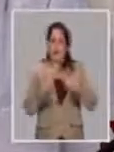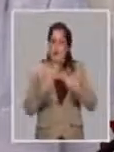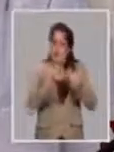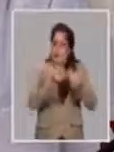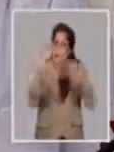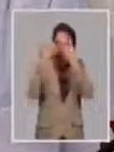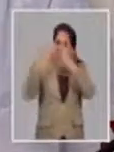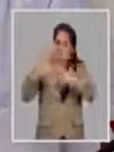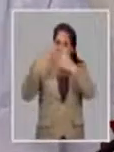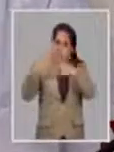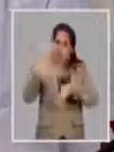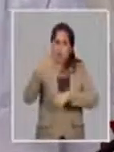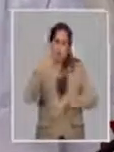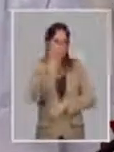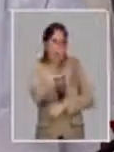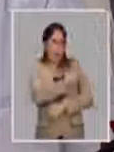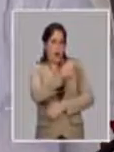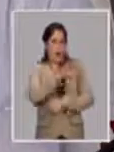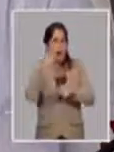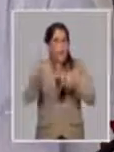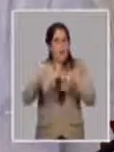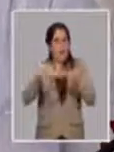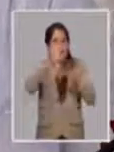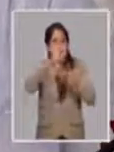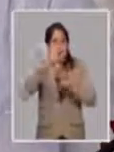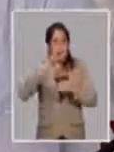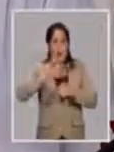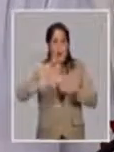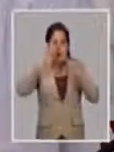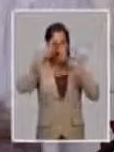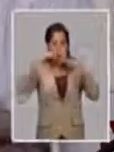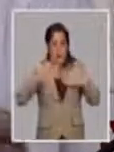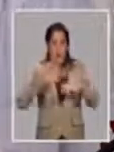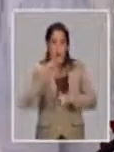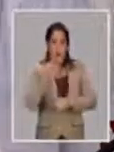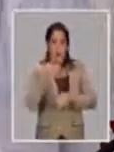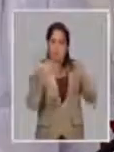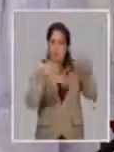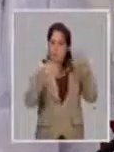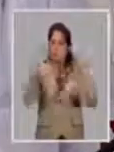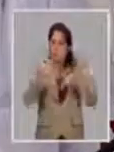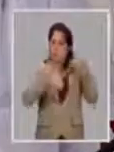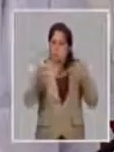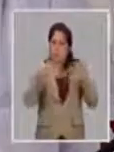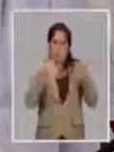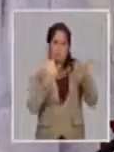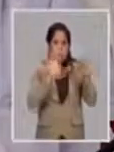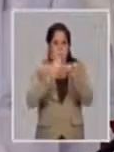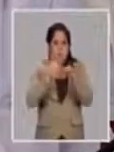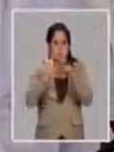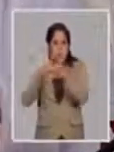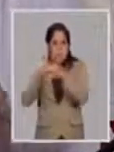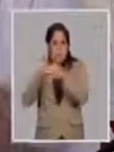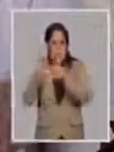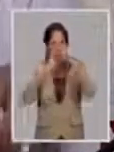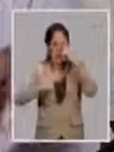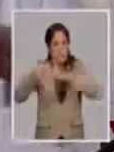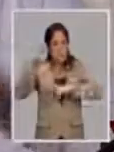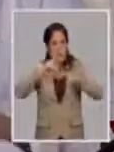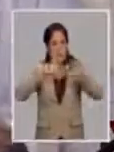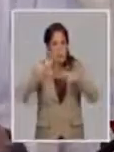posible disponer de las vacunas, así como también las instituciones del Ministerio de Salud Pública participantes en este